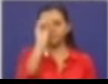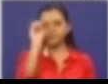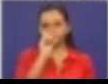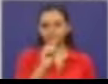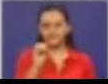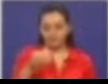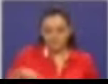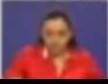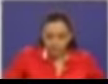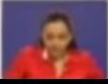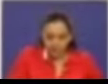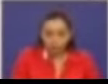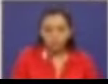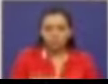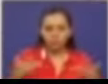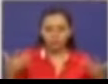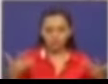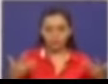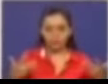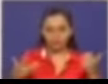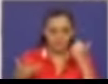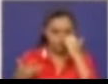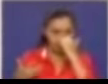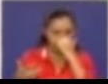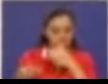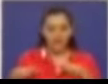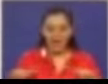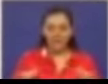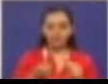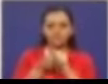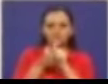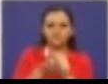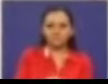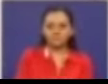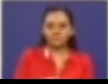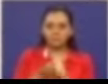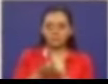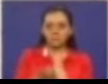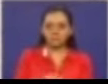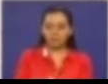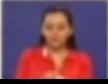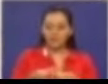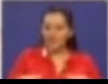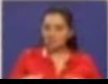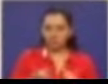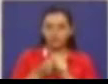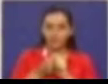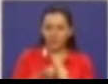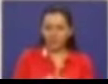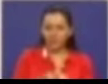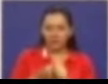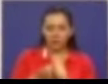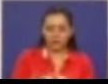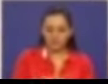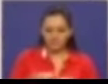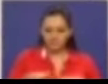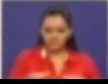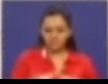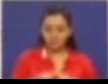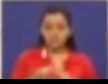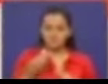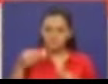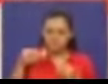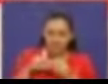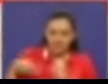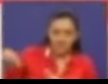el excesivo gasto corriente, que gasto corriente, les insisto, no es malo. Eso es para los que no entienden la economía. La mejor inversión